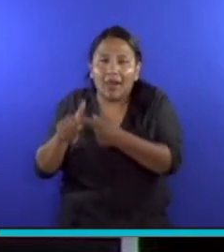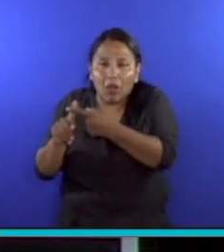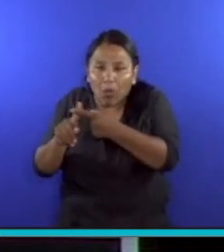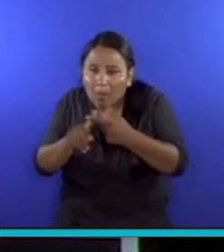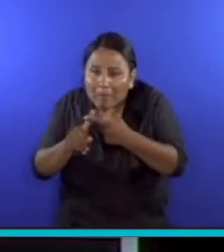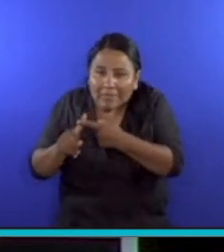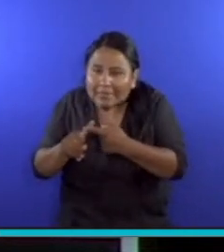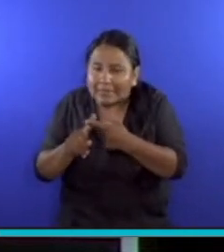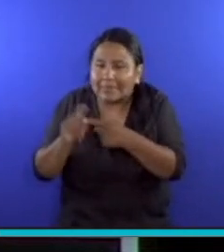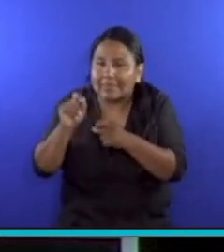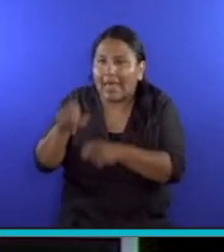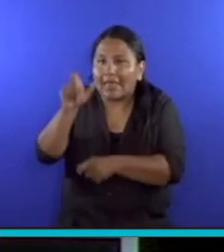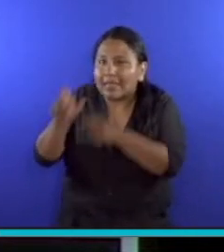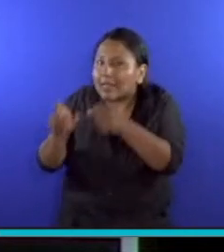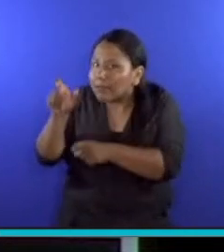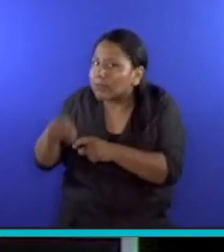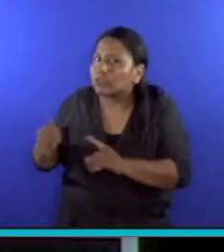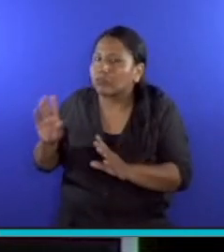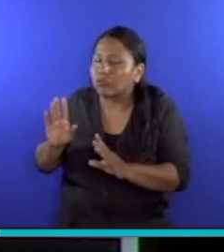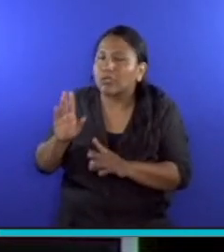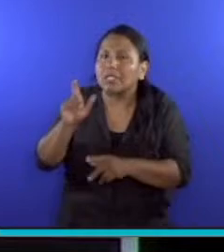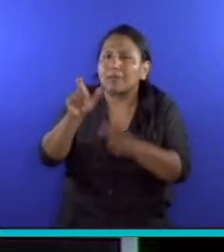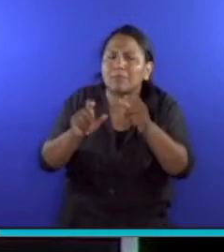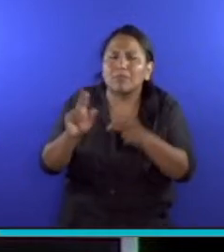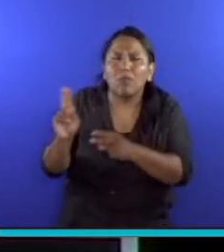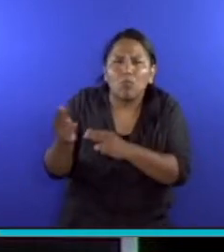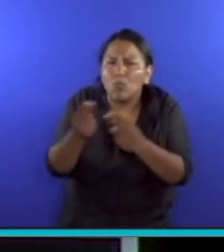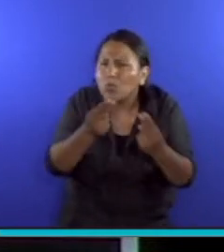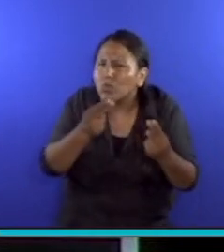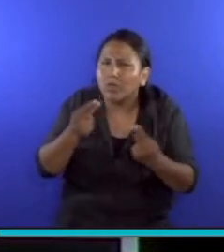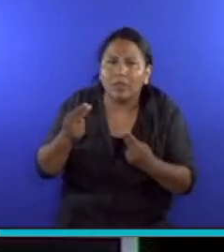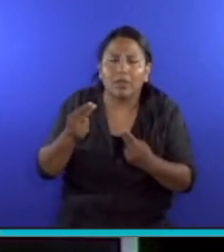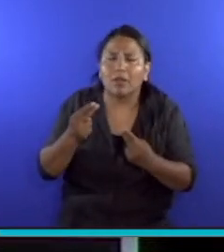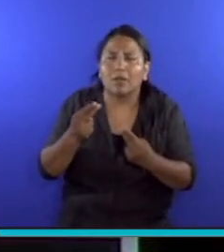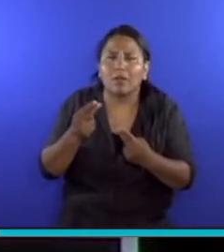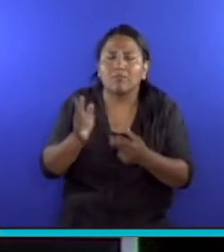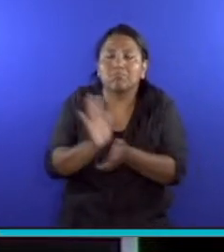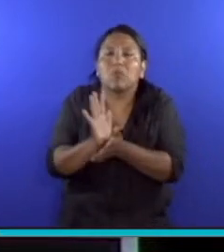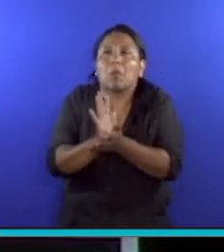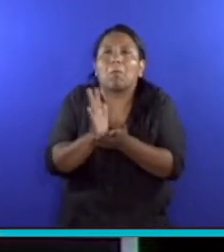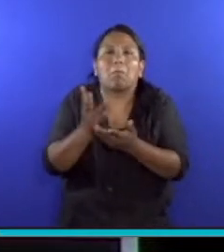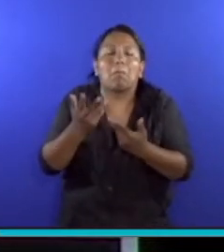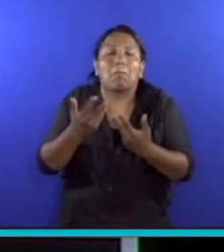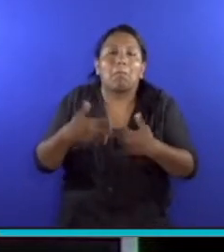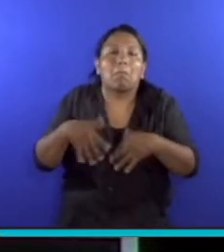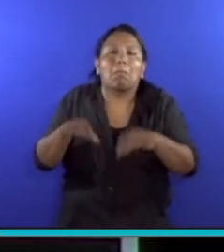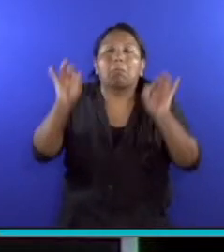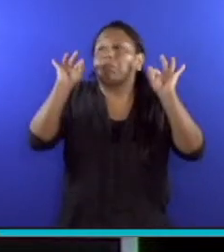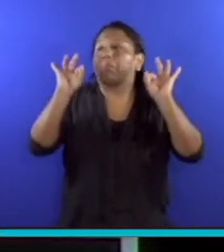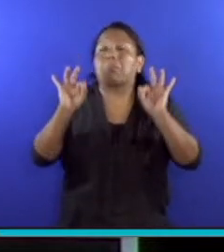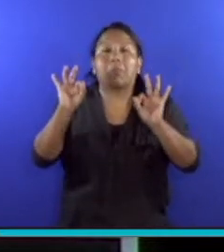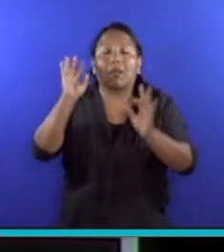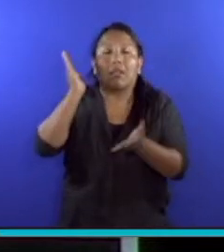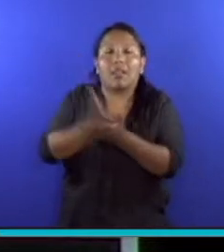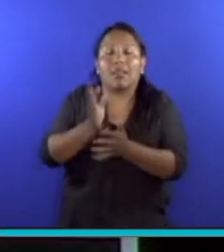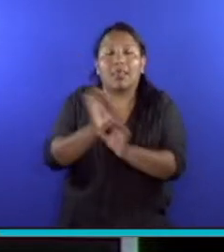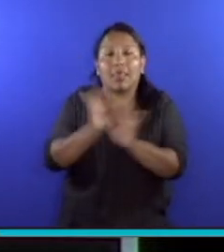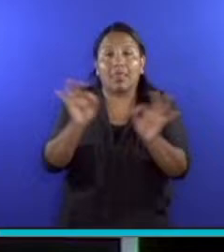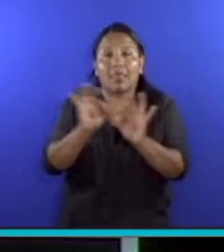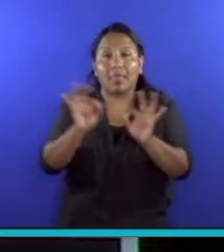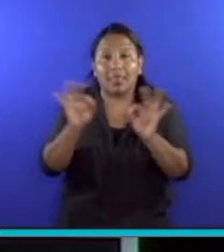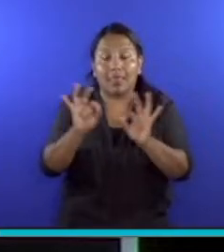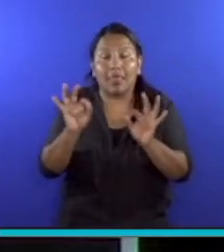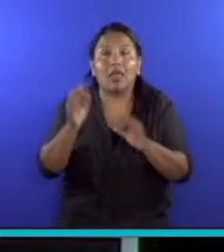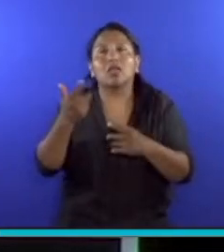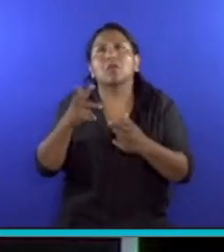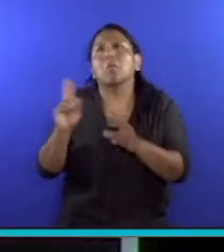esas personas que murieron absolutamente impunes? Y no murieron impunes porque el mundo es